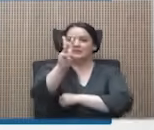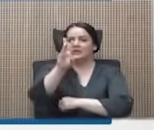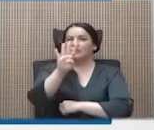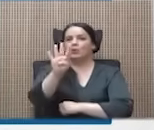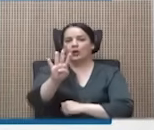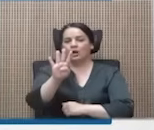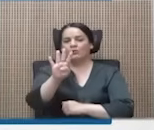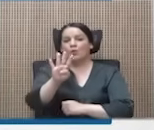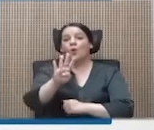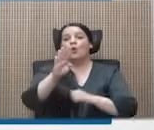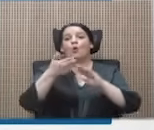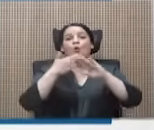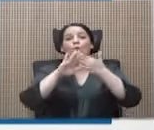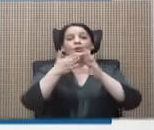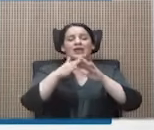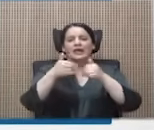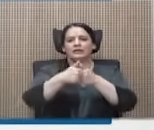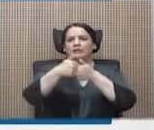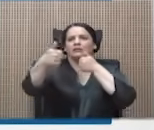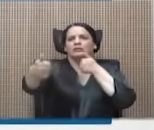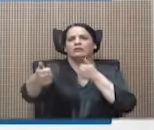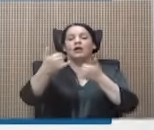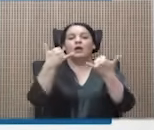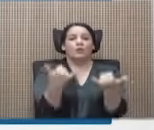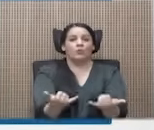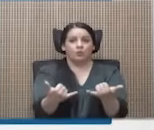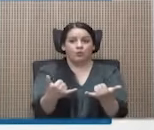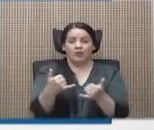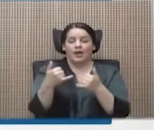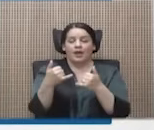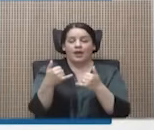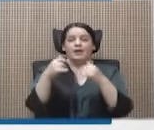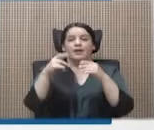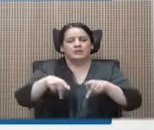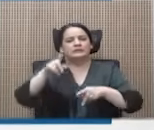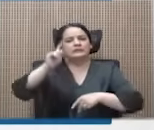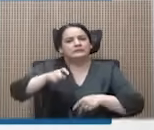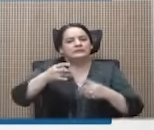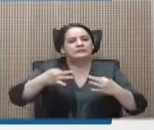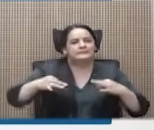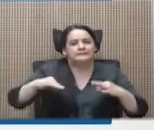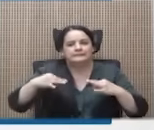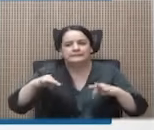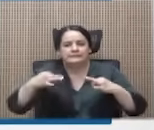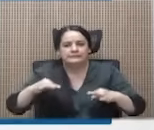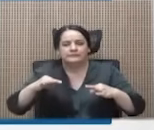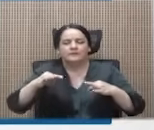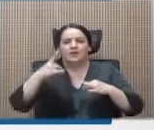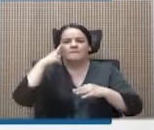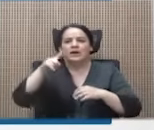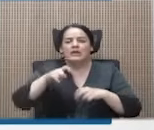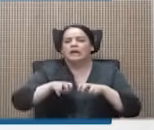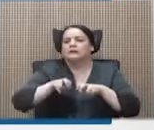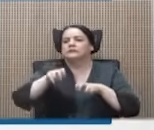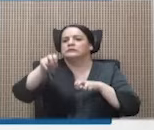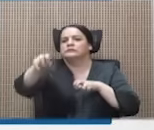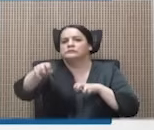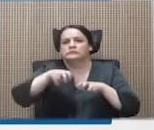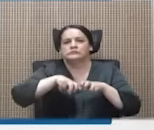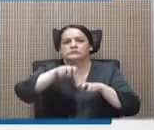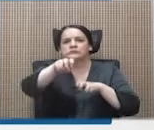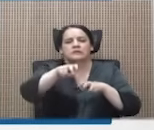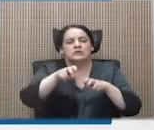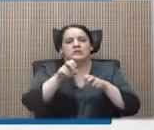quedaban totalmente aisladas. Así que ahora los vecinos se la tienen que jugar la vida para cruzar de un lado a otro, esquivando